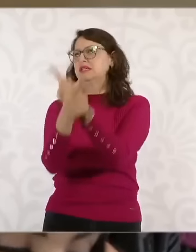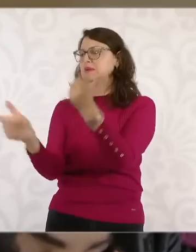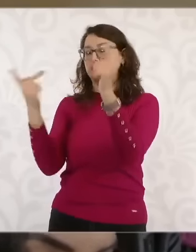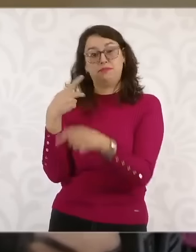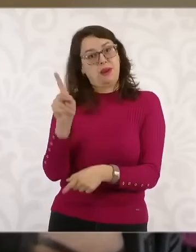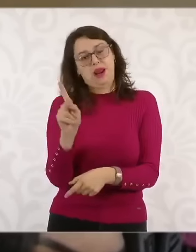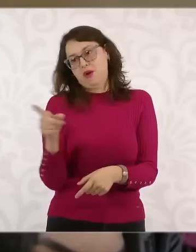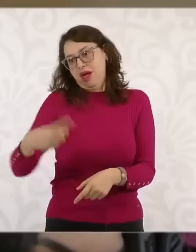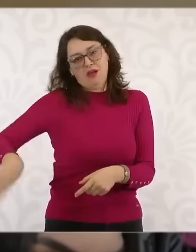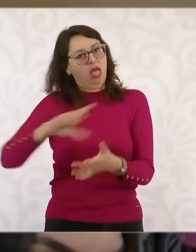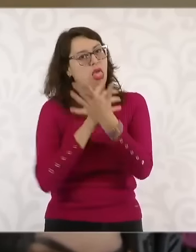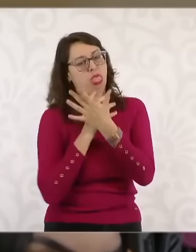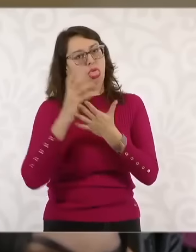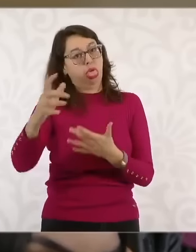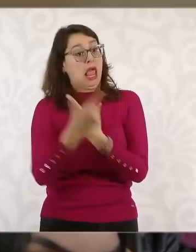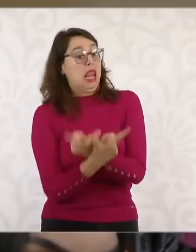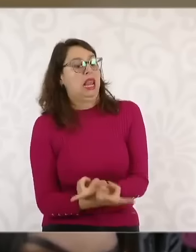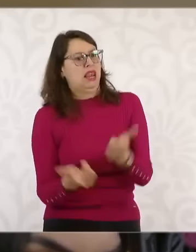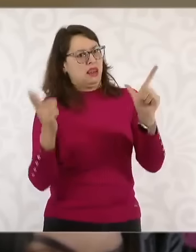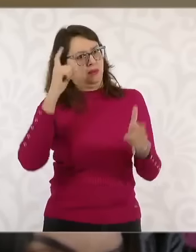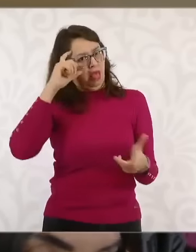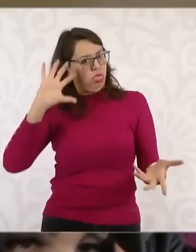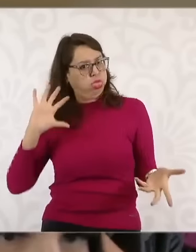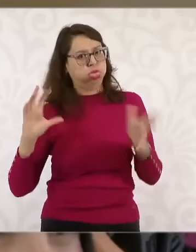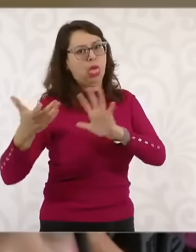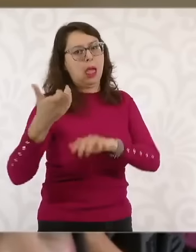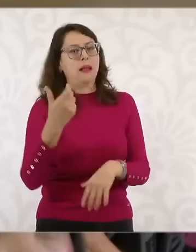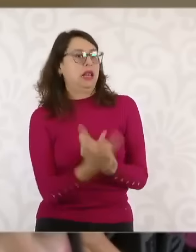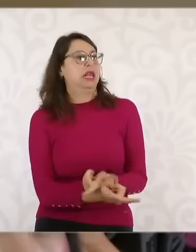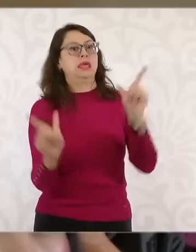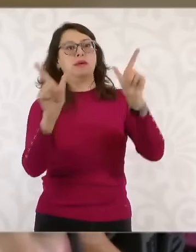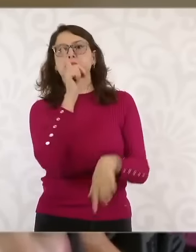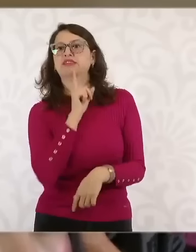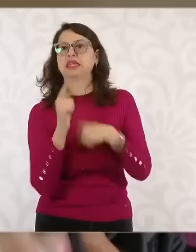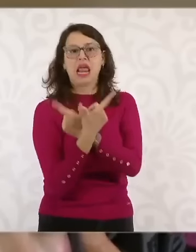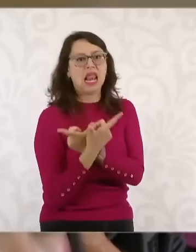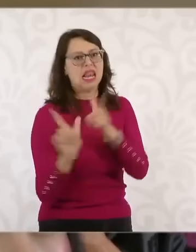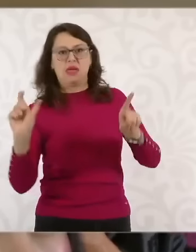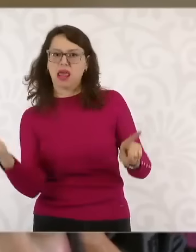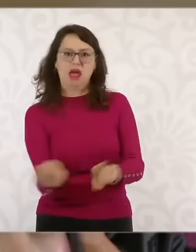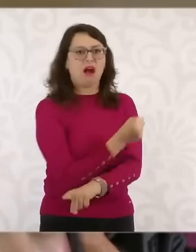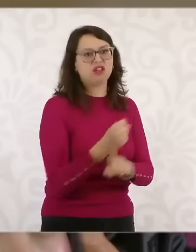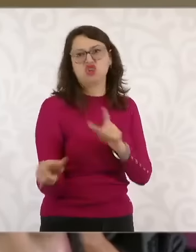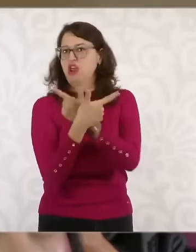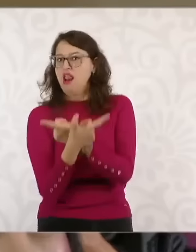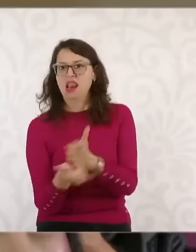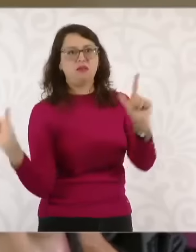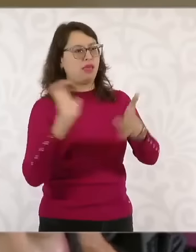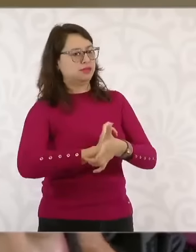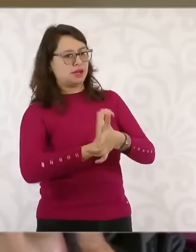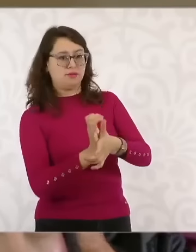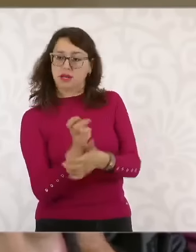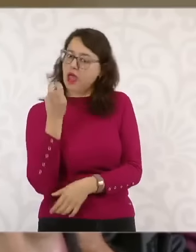ha venido tergiversando este concepto pues para mentir, para agredir, para discriminar, y eso